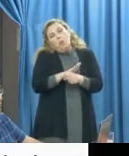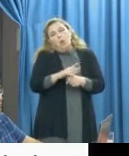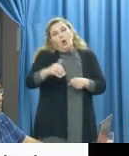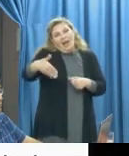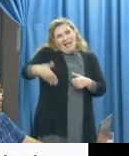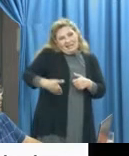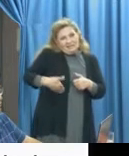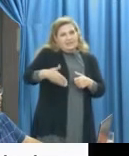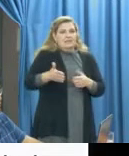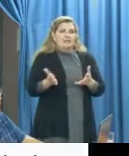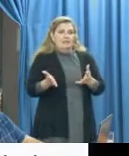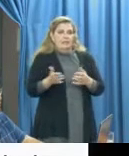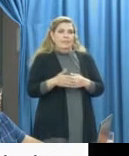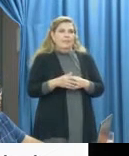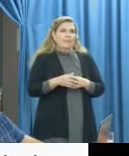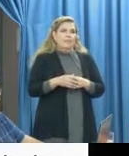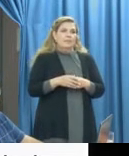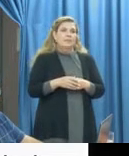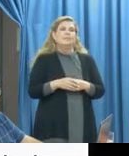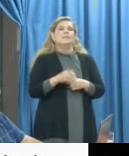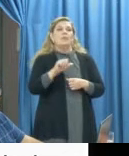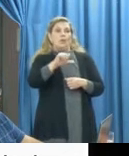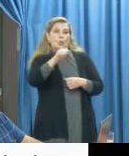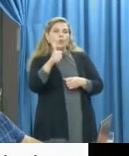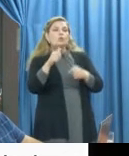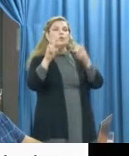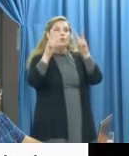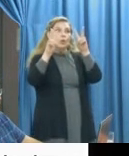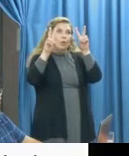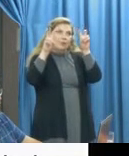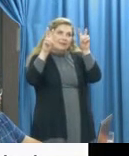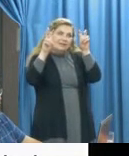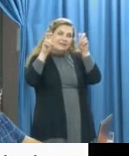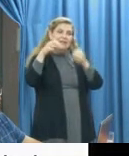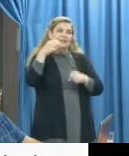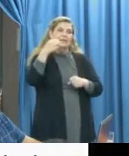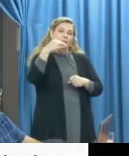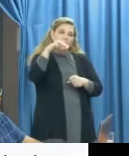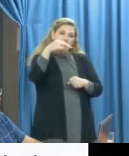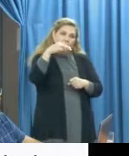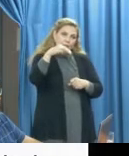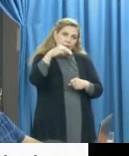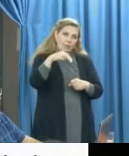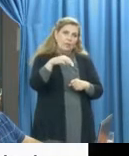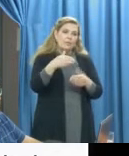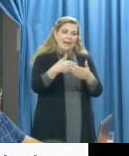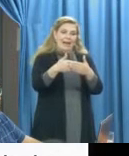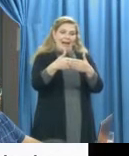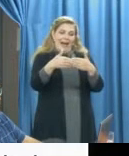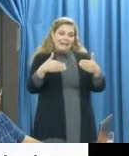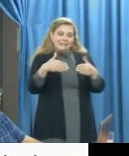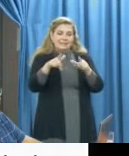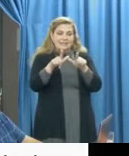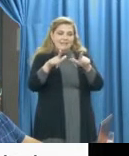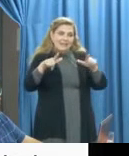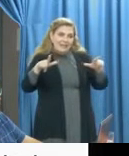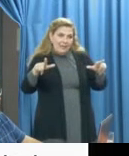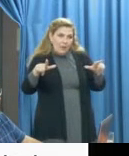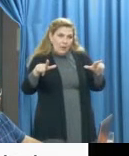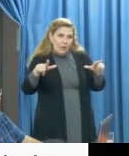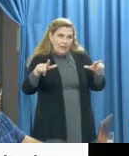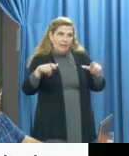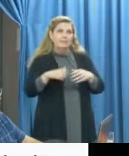término congénito o prelingüístico, en términos podrían ser el equivalente,